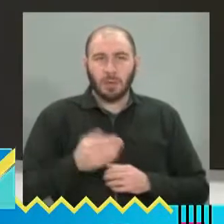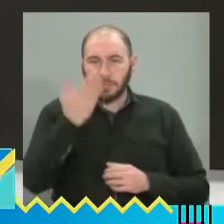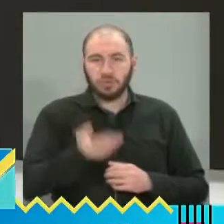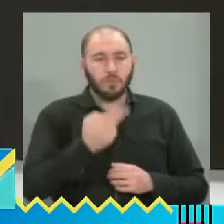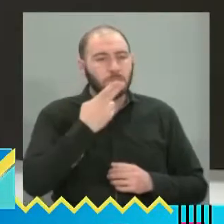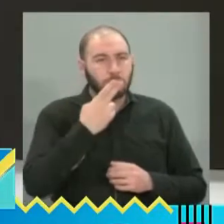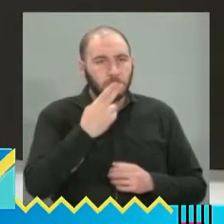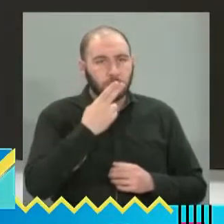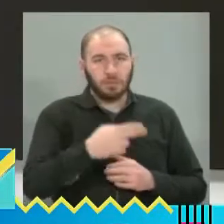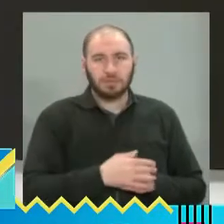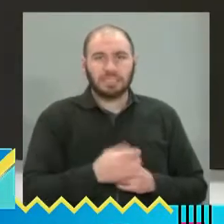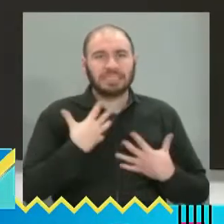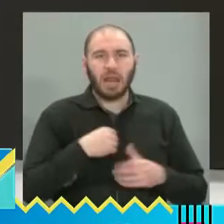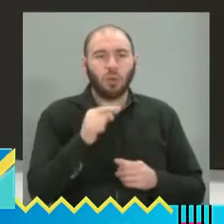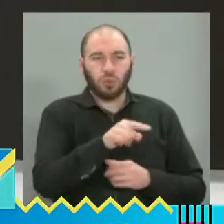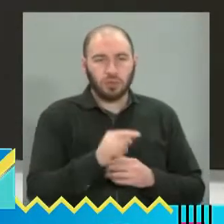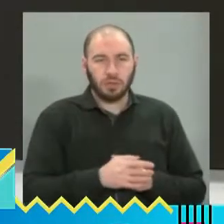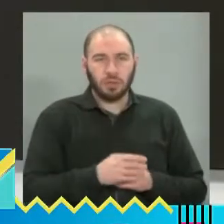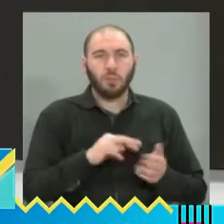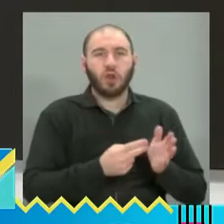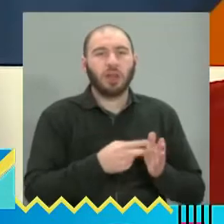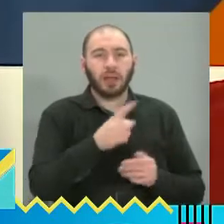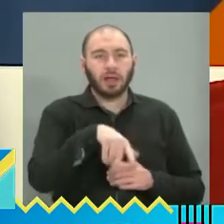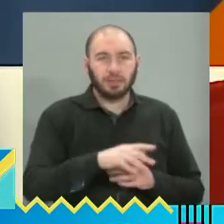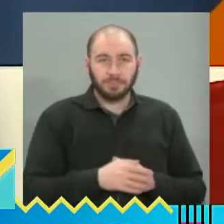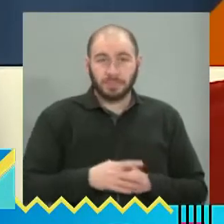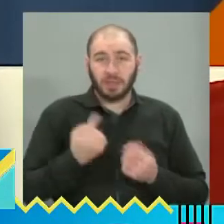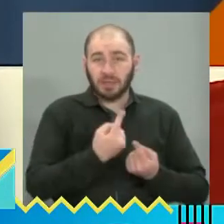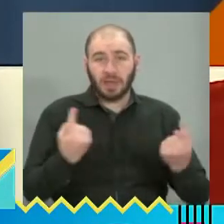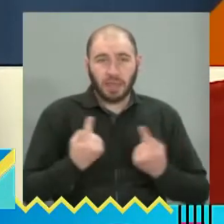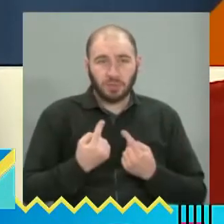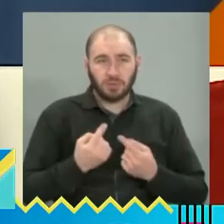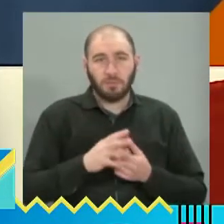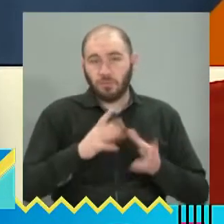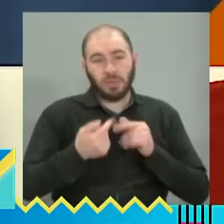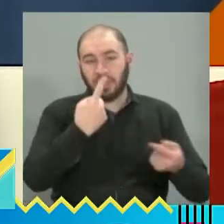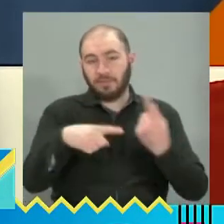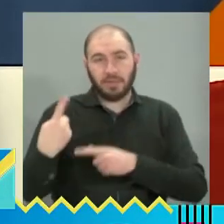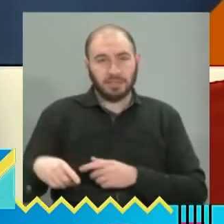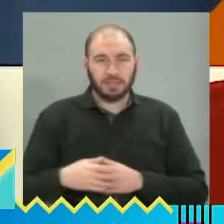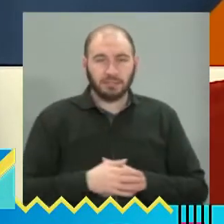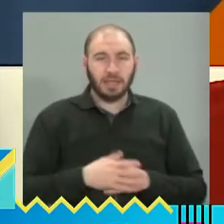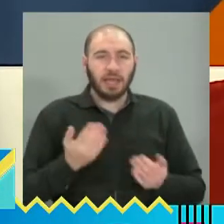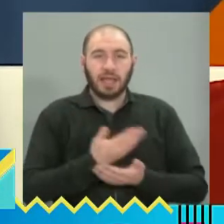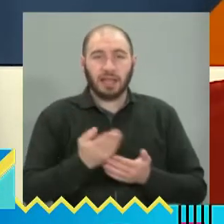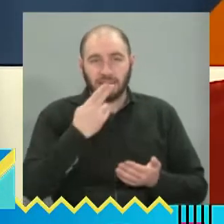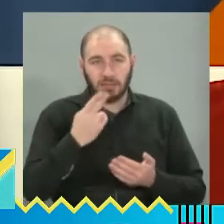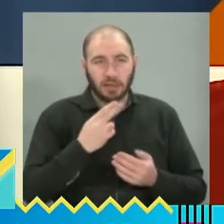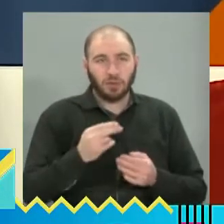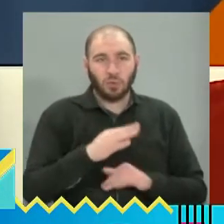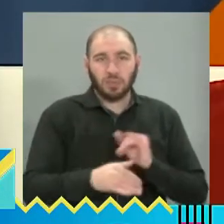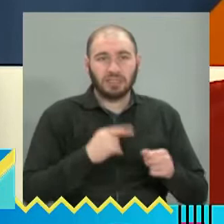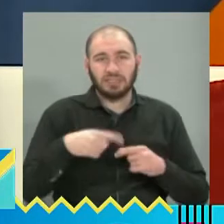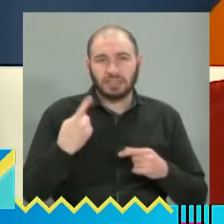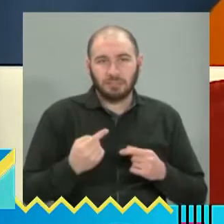fumador activo, ¿sí? Sobre la salud, las consecuencias? A cada uno un efecto diferente. Bien. Generalmente el tabaco, siempre lo que decimos que